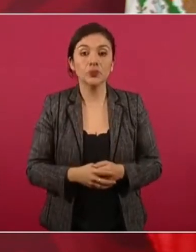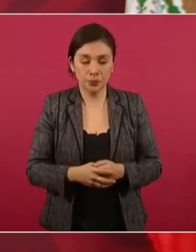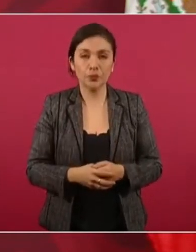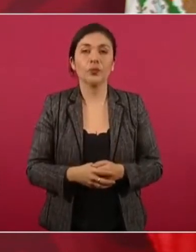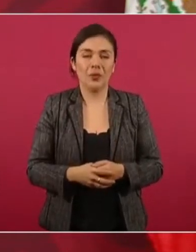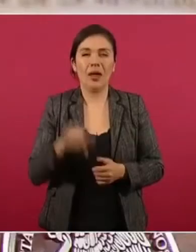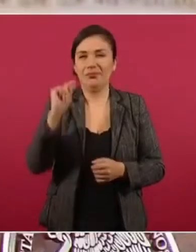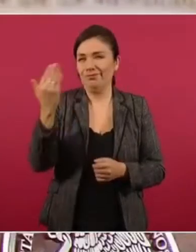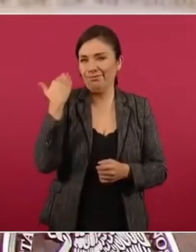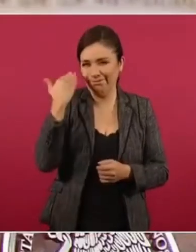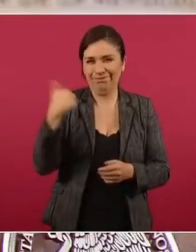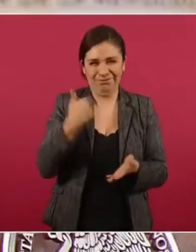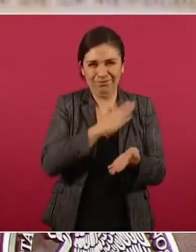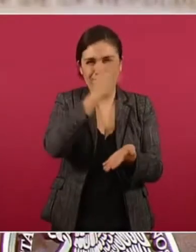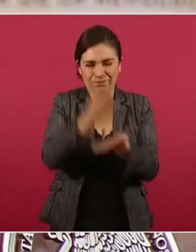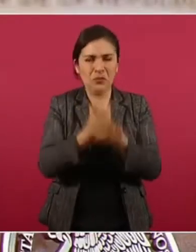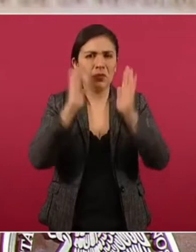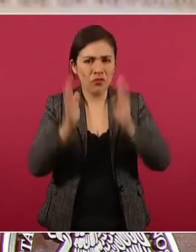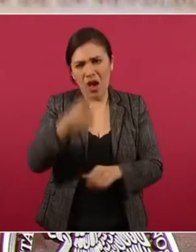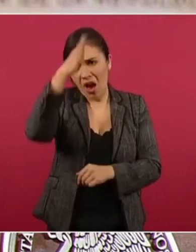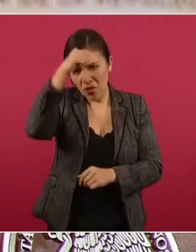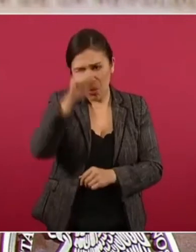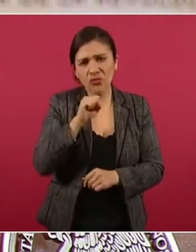Ahora en La Gira comprometimos